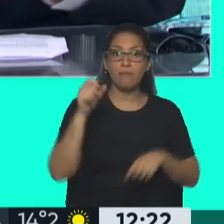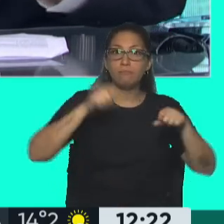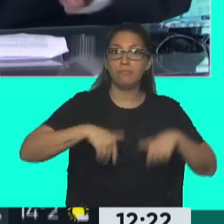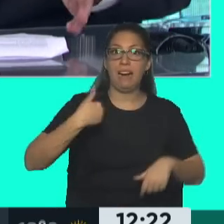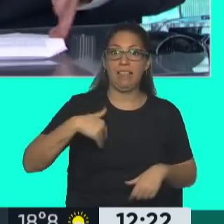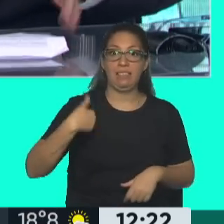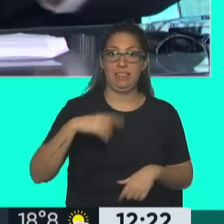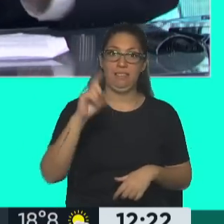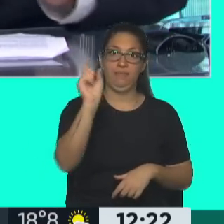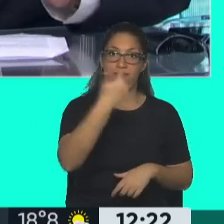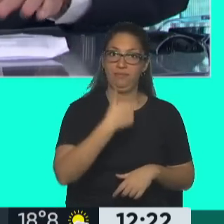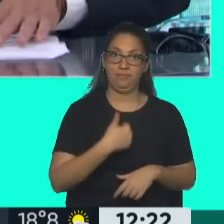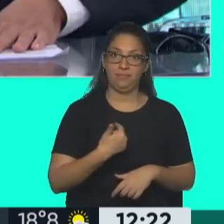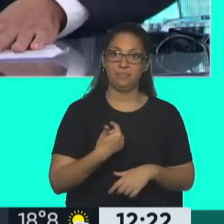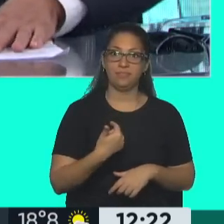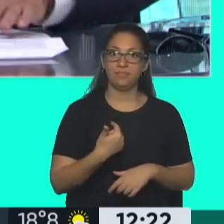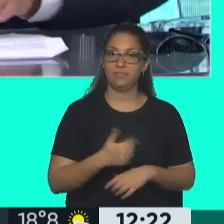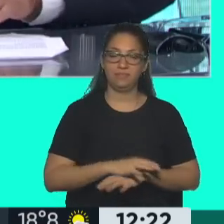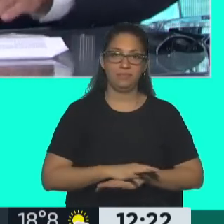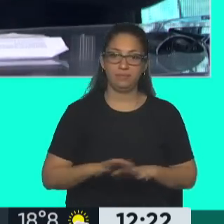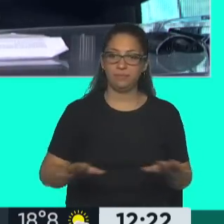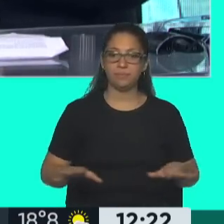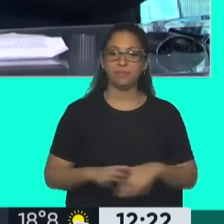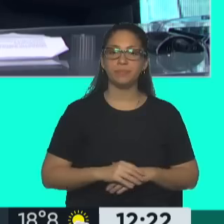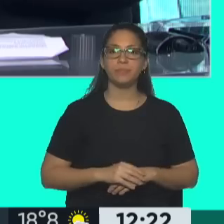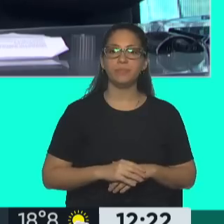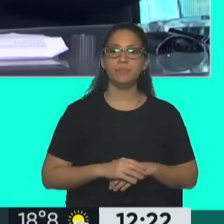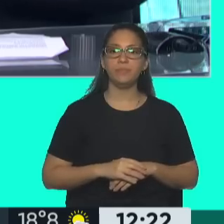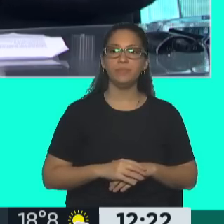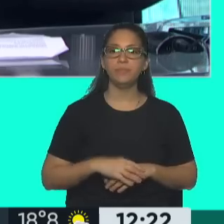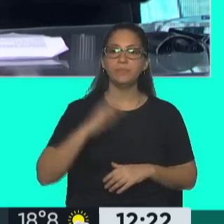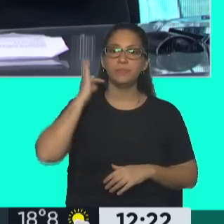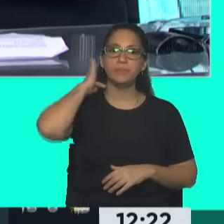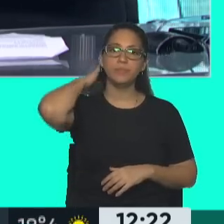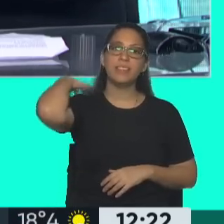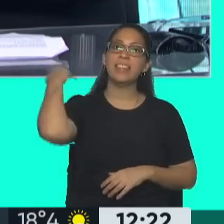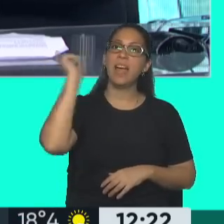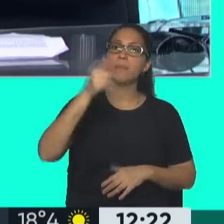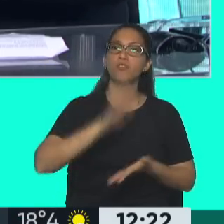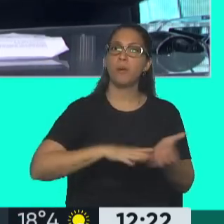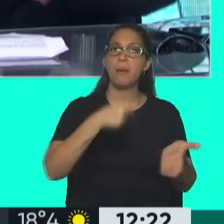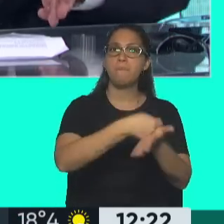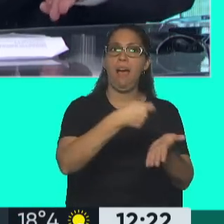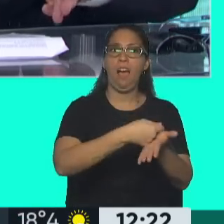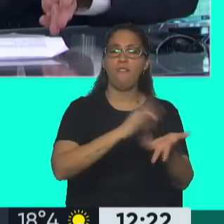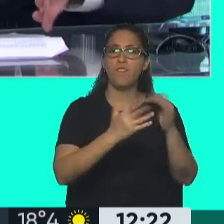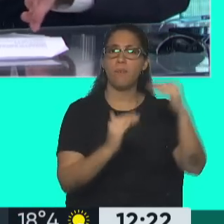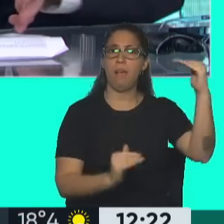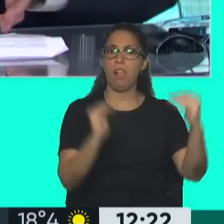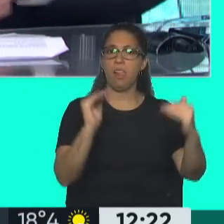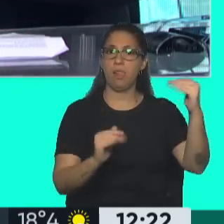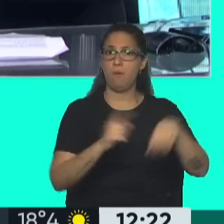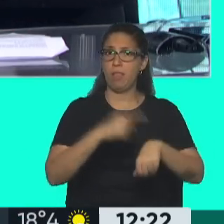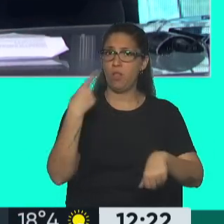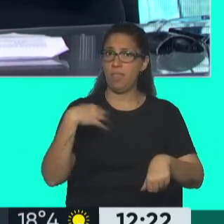Argentina. Absolutamente insólito ese tema. Y el impacto sobre la balanza de pagos, ahora lo podemos decir a posteriori, pero en ese momento debería haberse